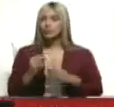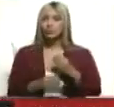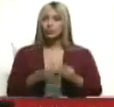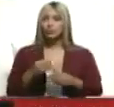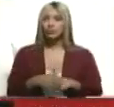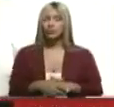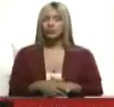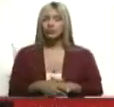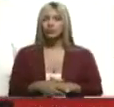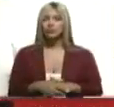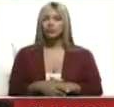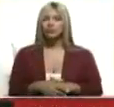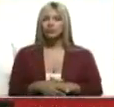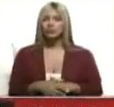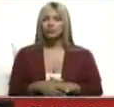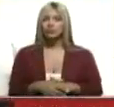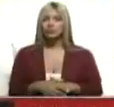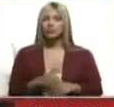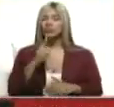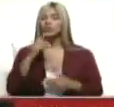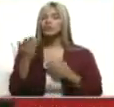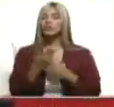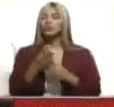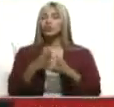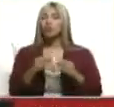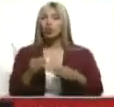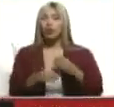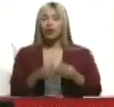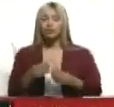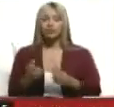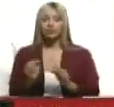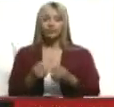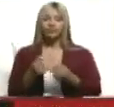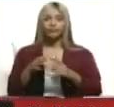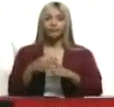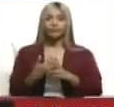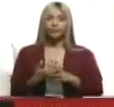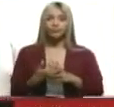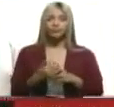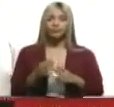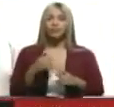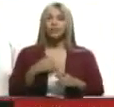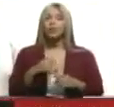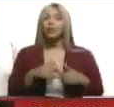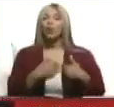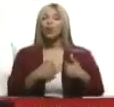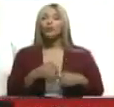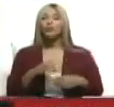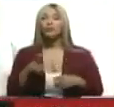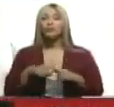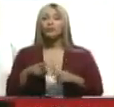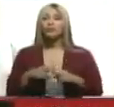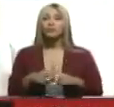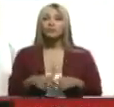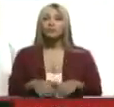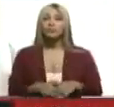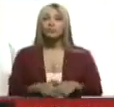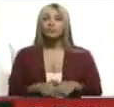tanto hubo fallecimientos. Las sanciones, todas las consecuencias que nos trajo. Así, en el cardiológico infantil, el cardiológico